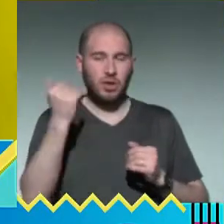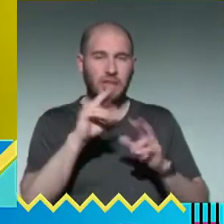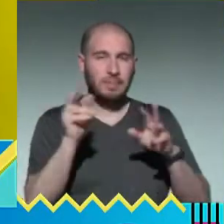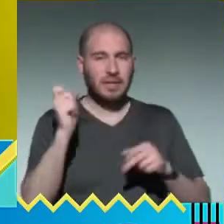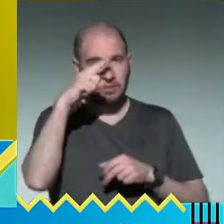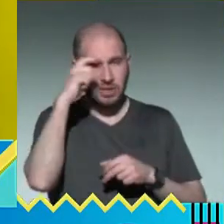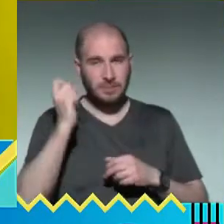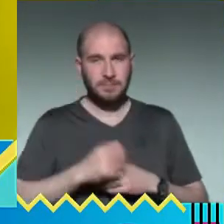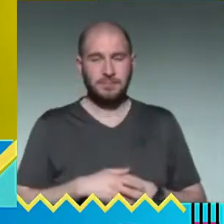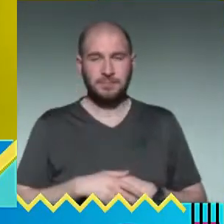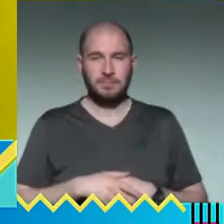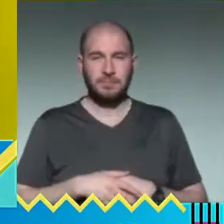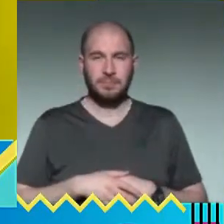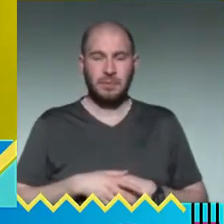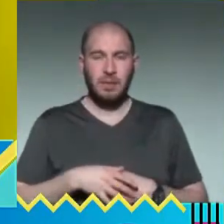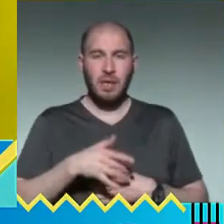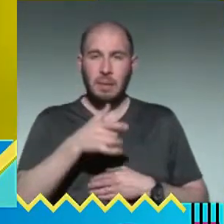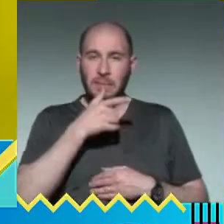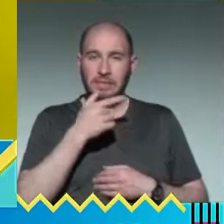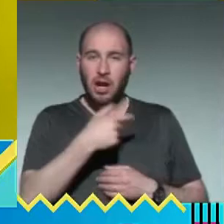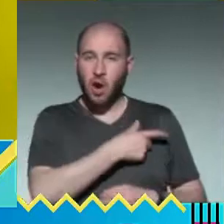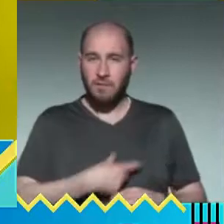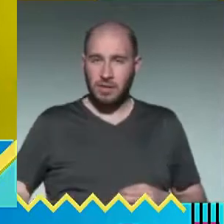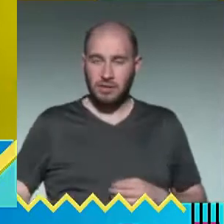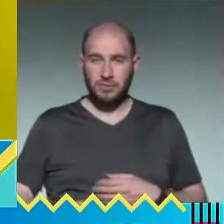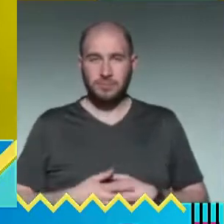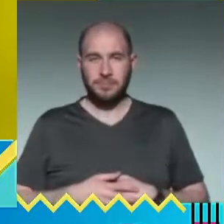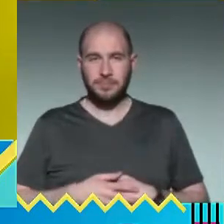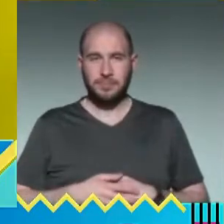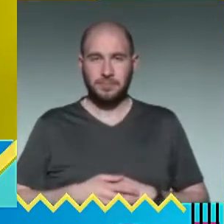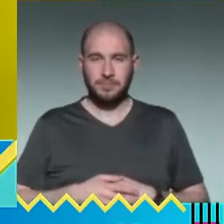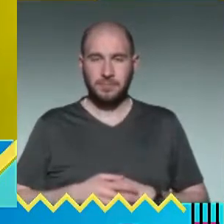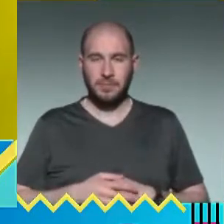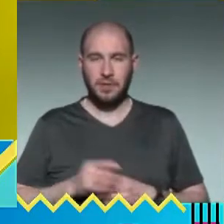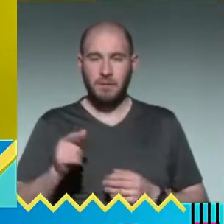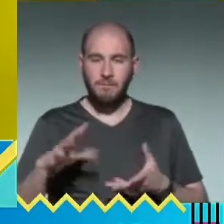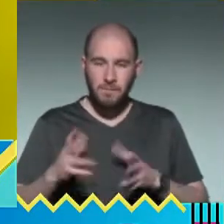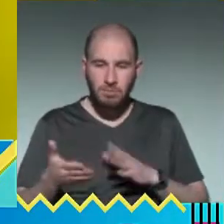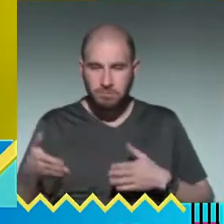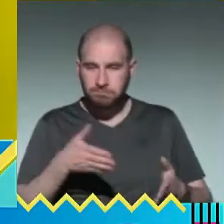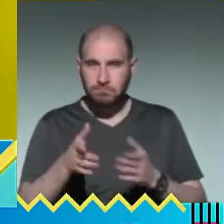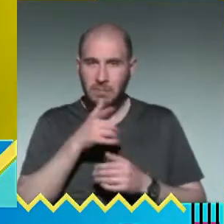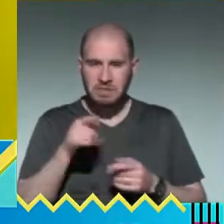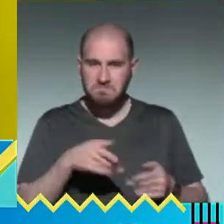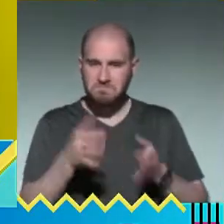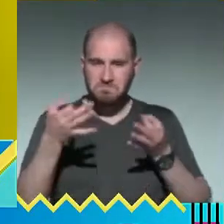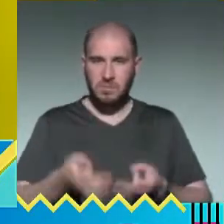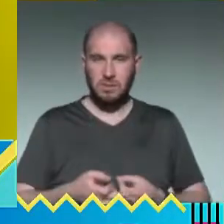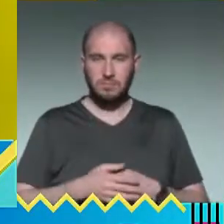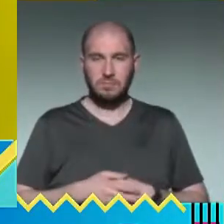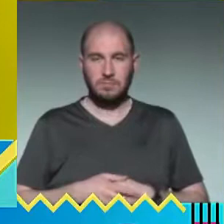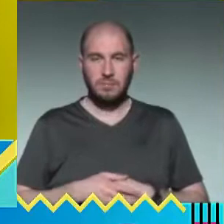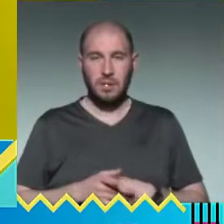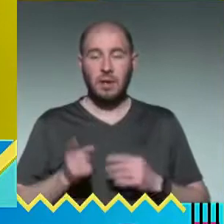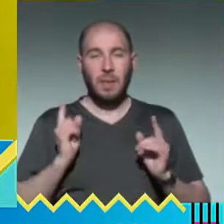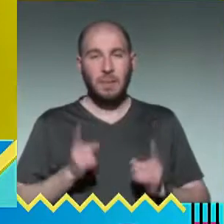nacional, y me parece que el gobierno, en este sentido, digo, el camino me parece que es el correcto, y vuelvo